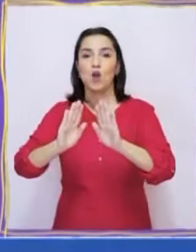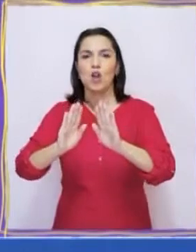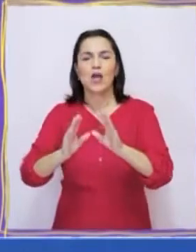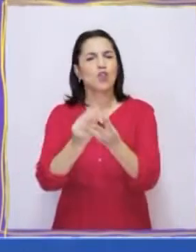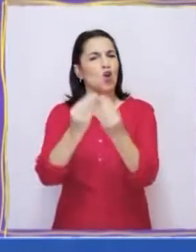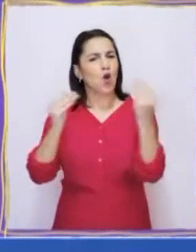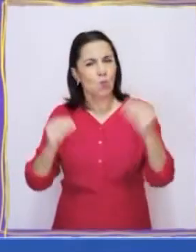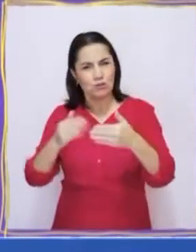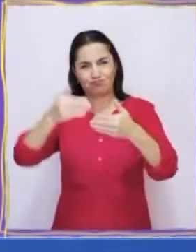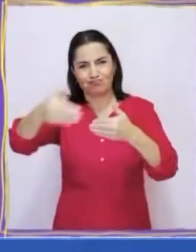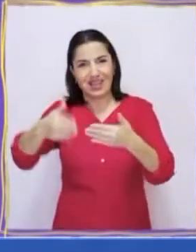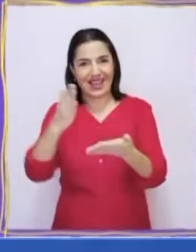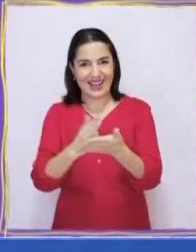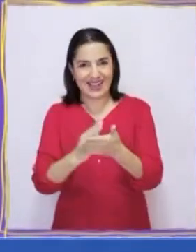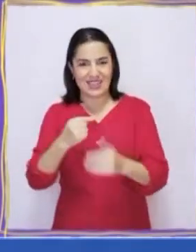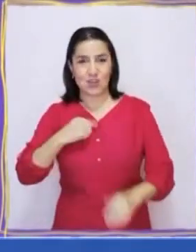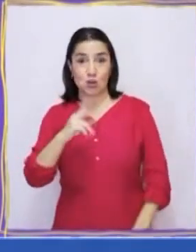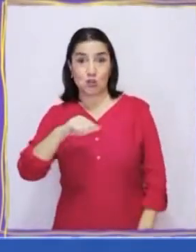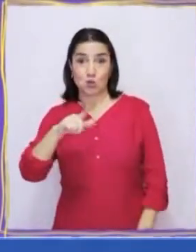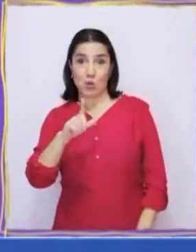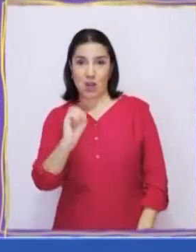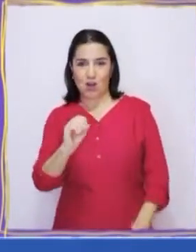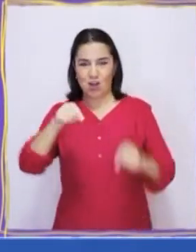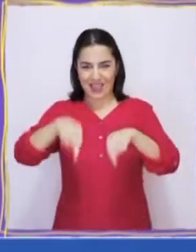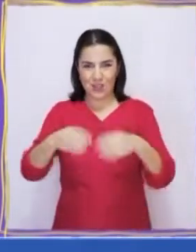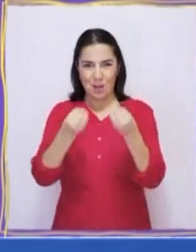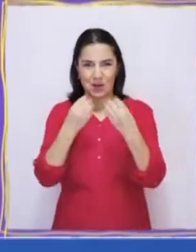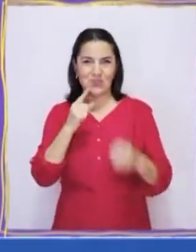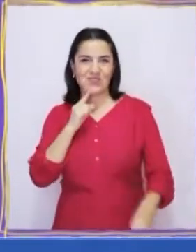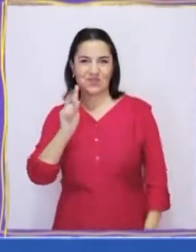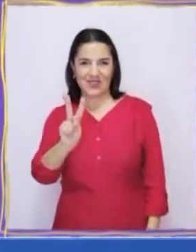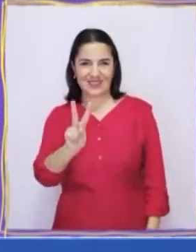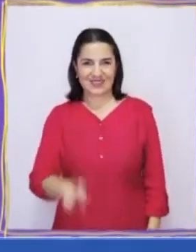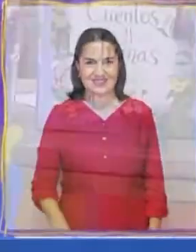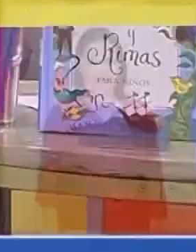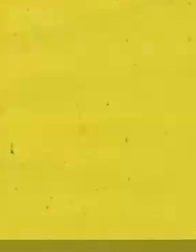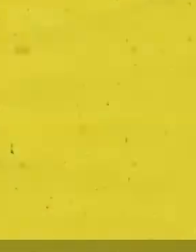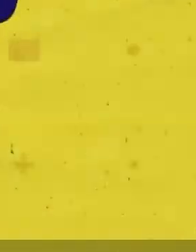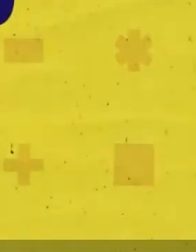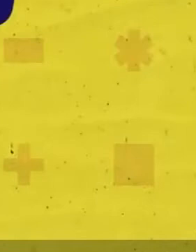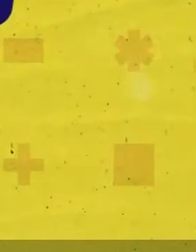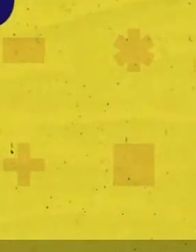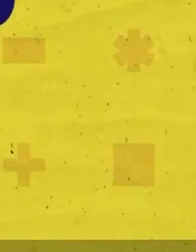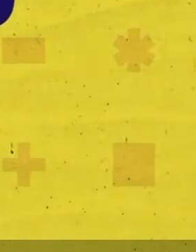los voy a estar esperando para muchas aventuras más. Soy Consuelo y estás en Aprendo TV.